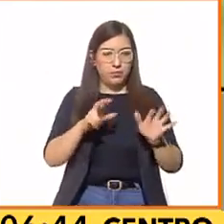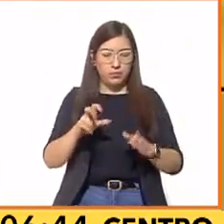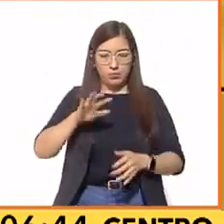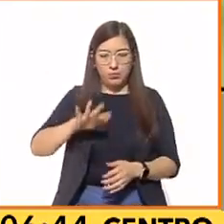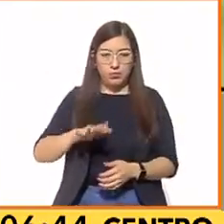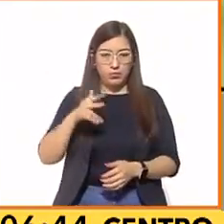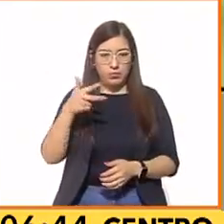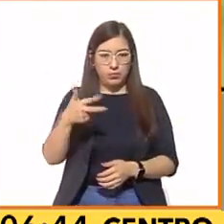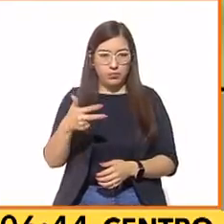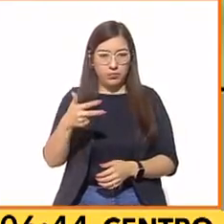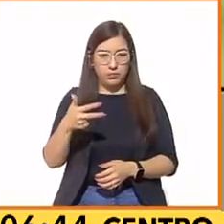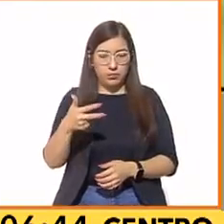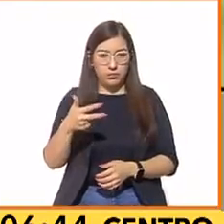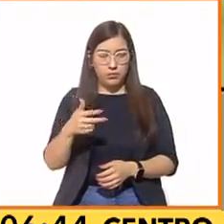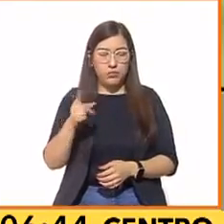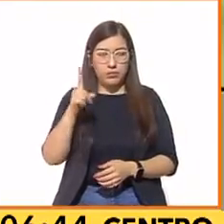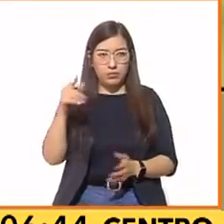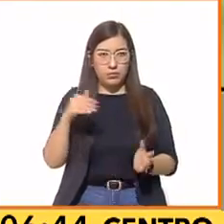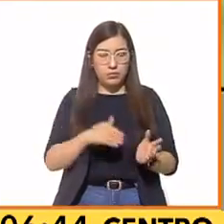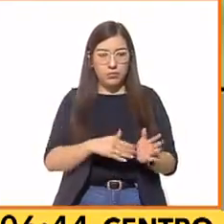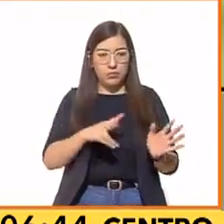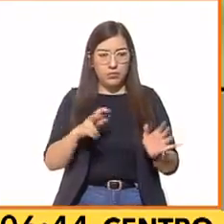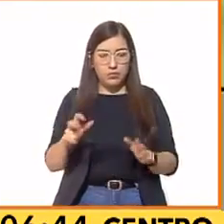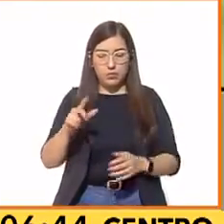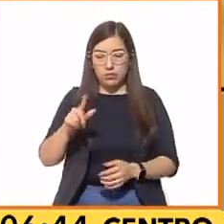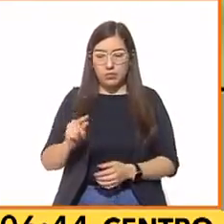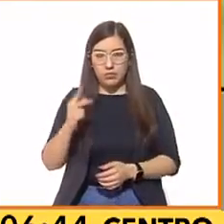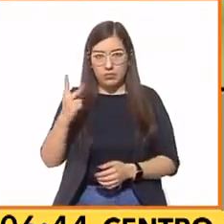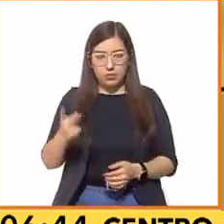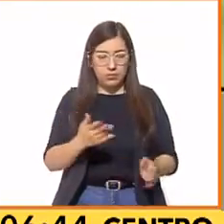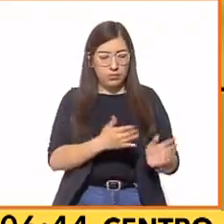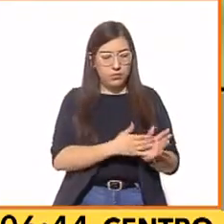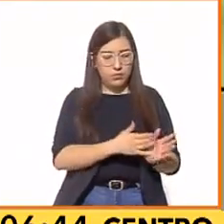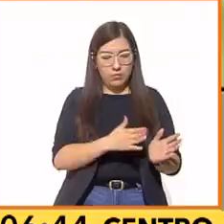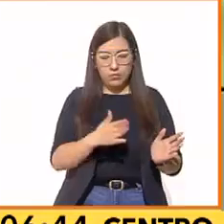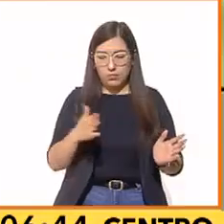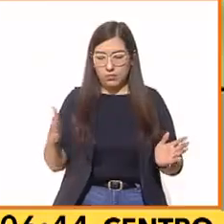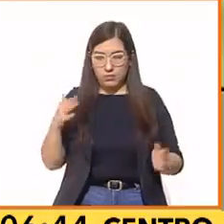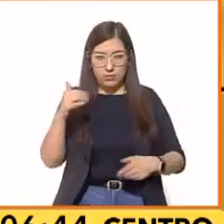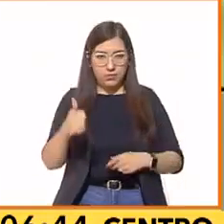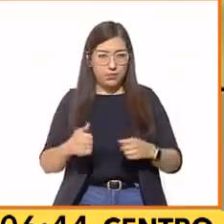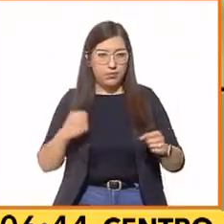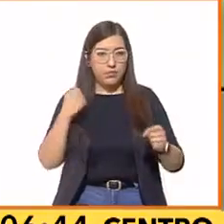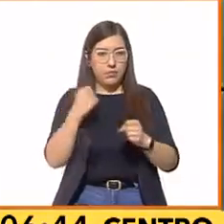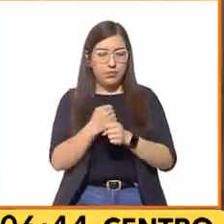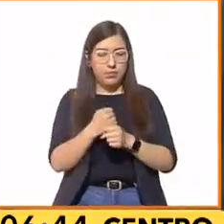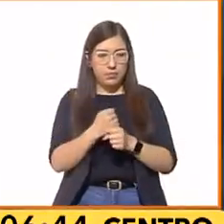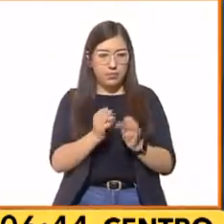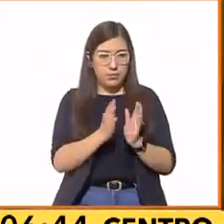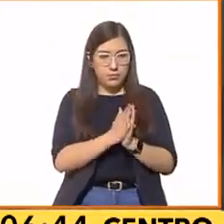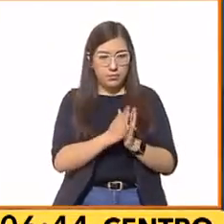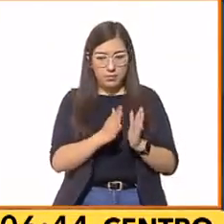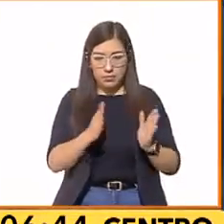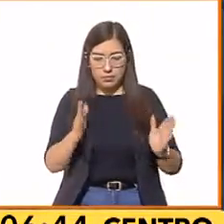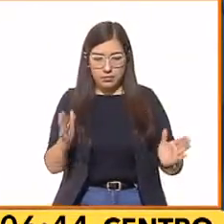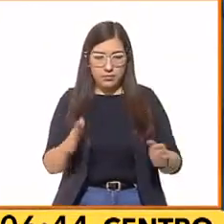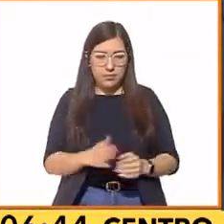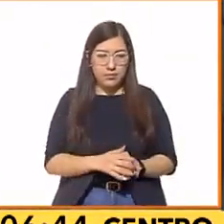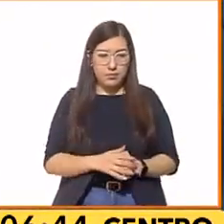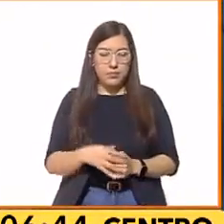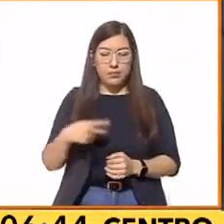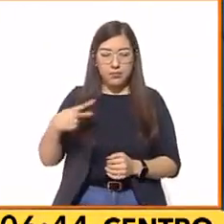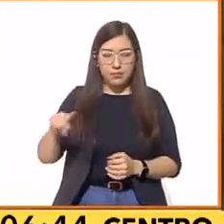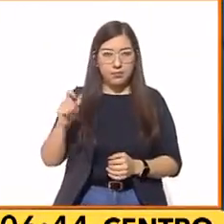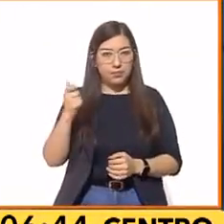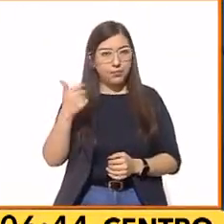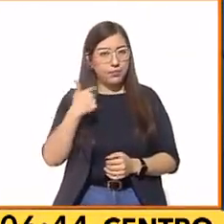en 1872. De todos esos años, la mayor parte del tiempo, el gobierno de Benito